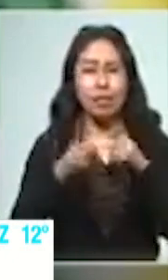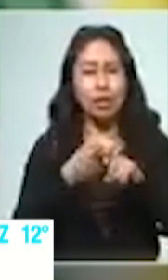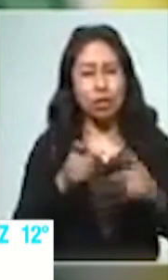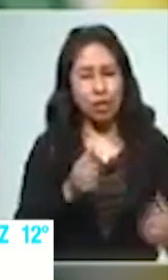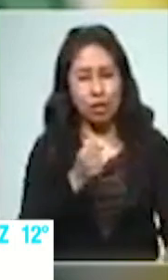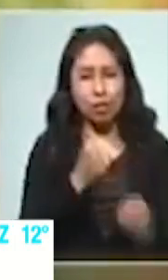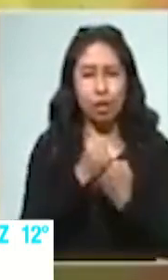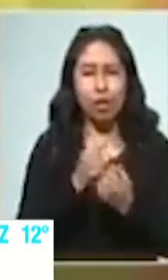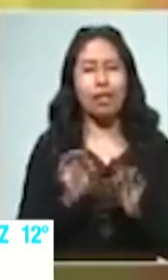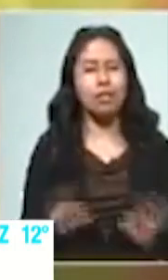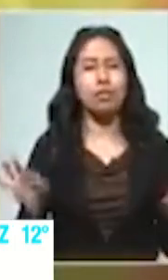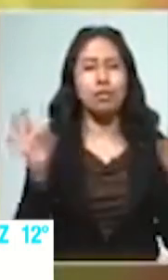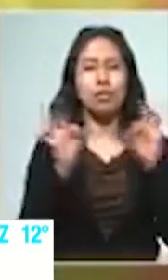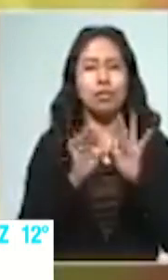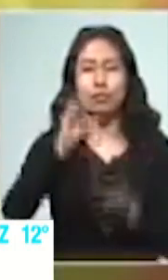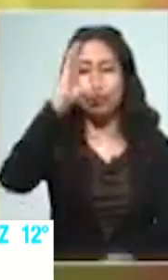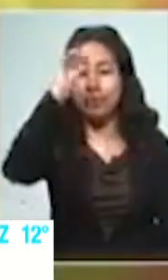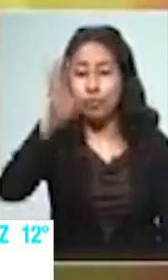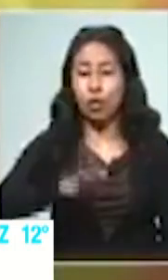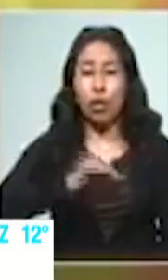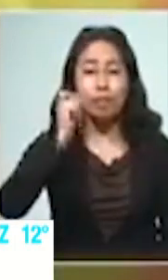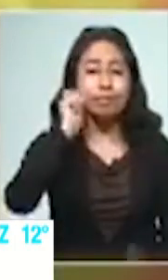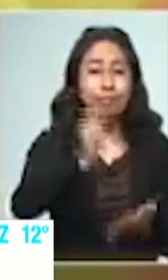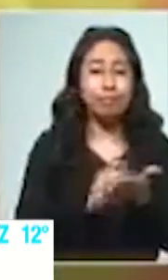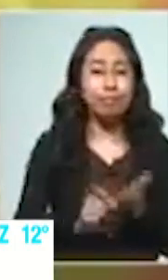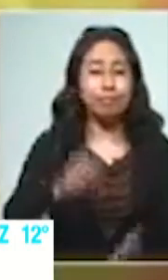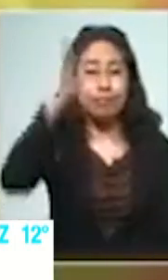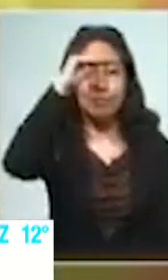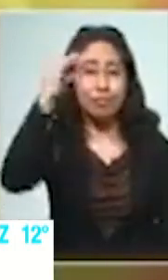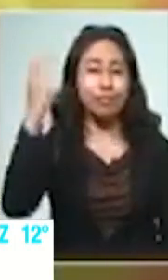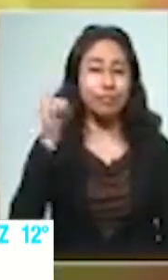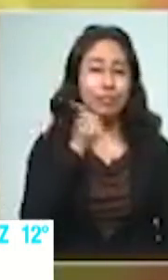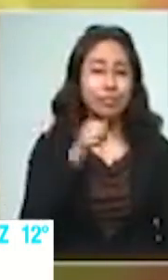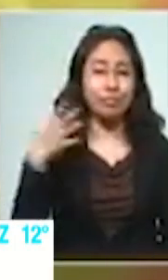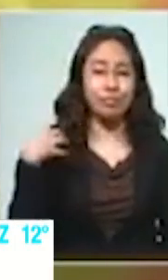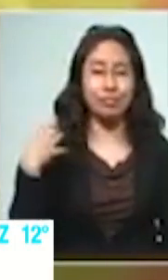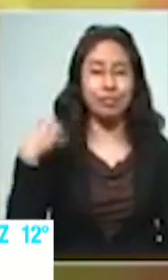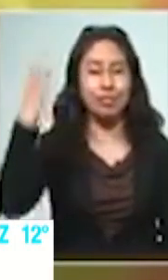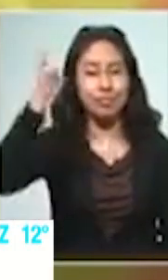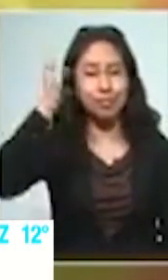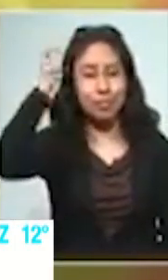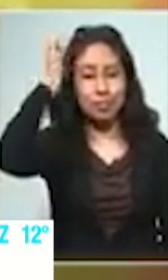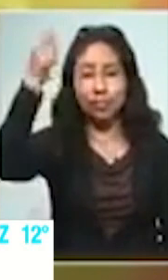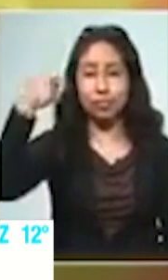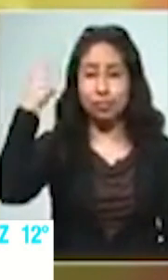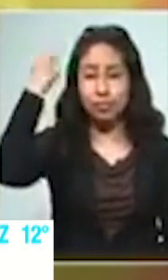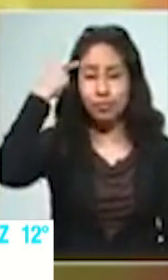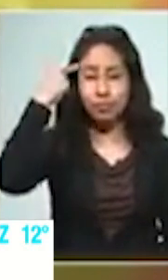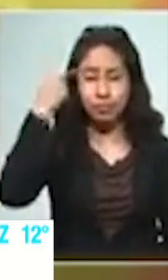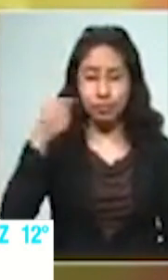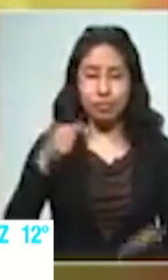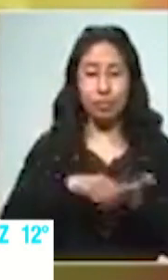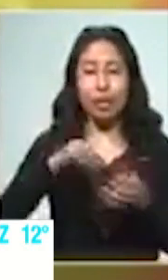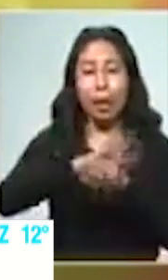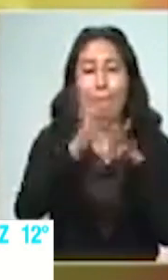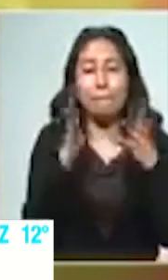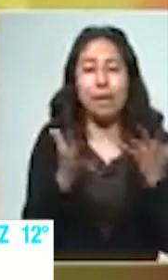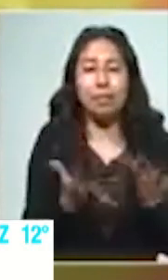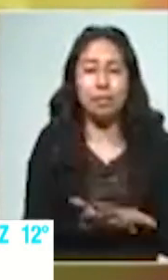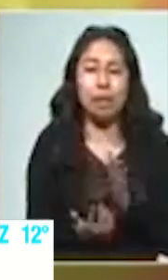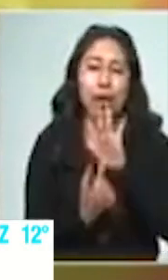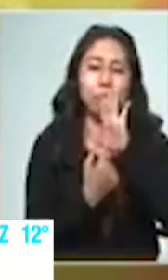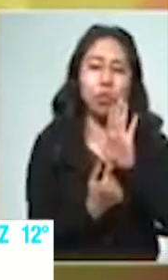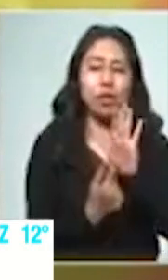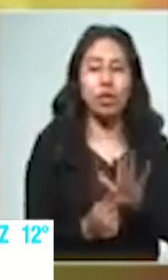para este fin. Señor secretario, jefas y jefes de Estado y de Gobierno, esta pandemia ha puesto en evidencia